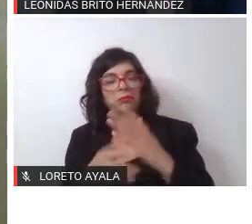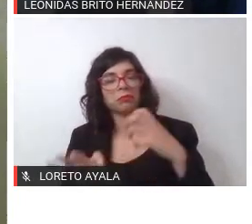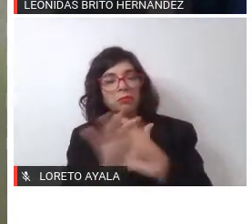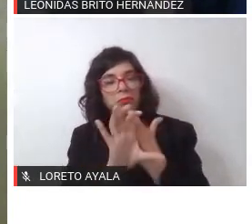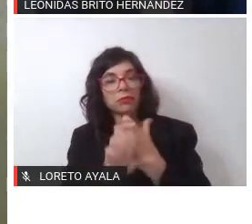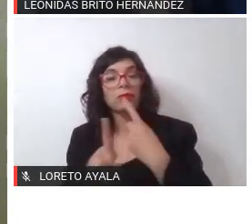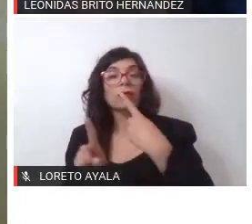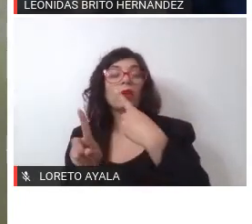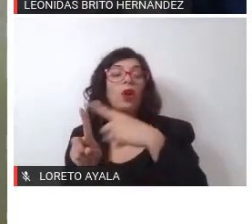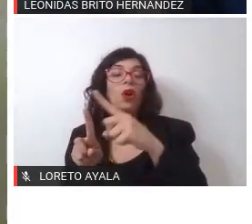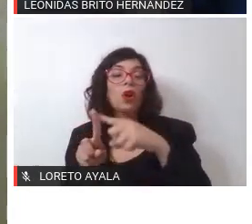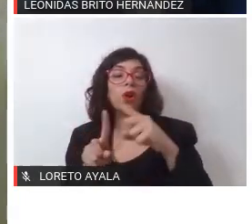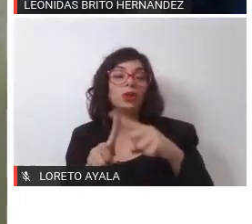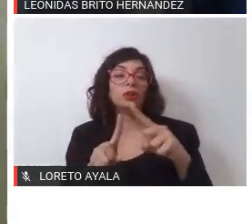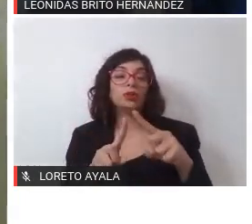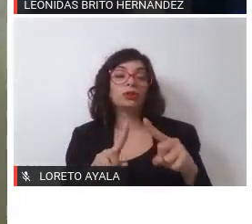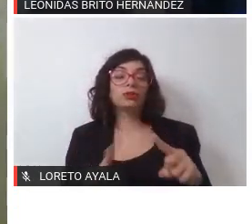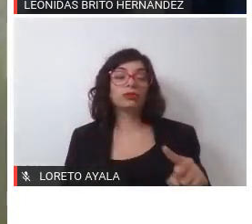han intencionado